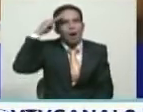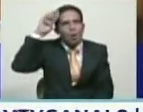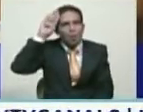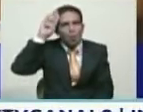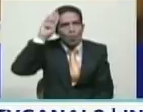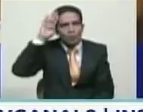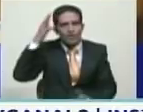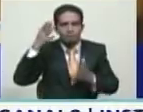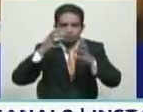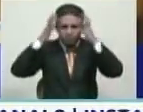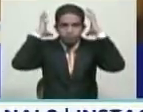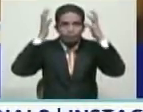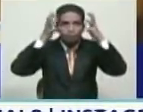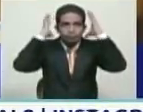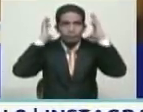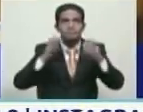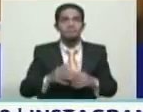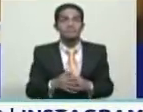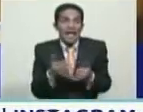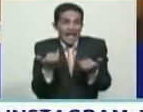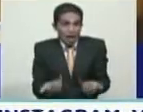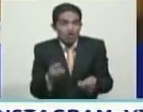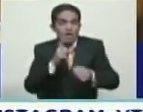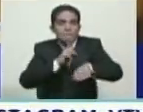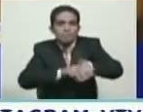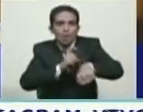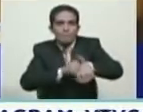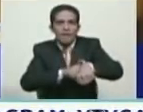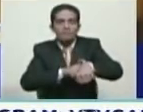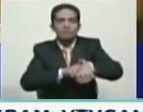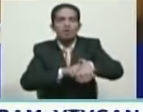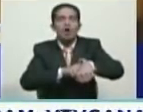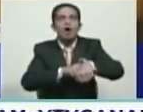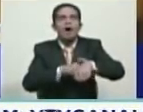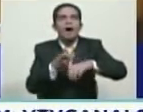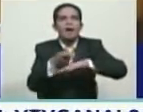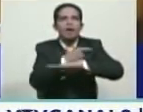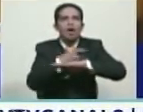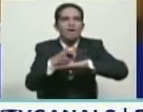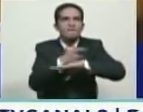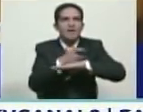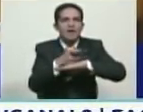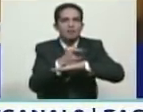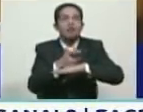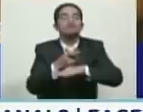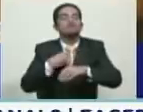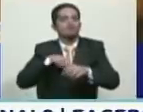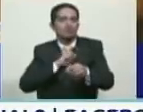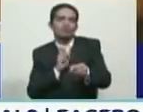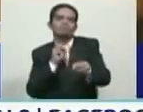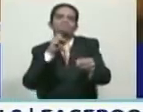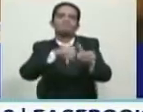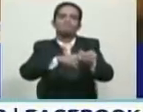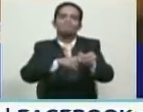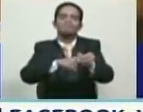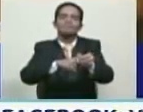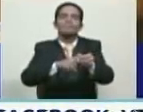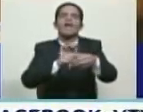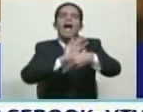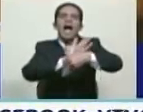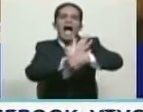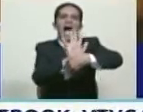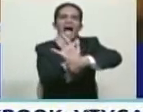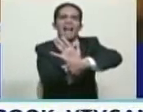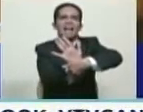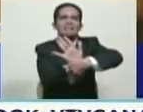desde el momento que llegamos al gobierno, rápidamente nos hemos incorporado al ALBA TCP, aportando al